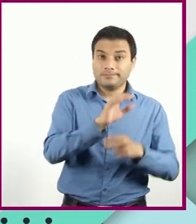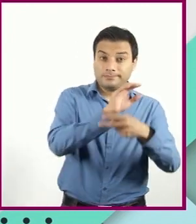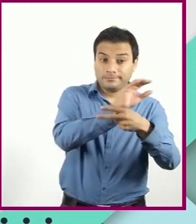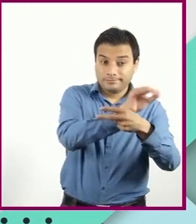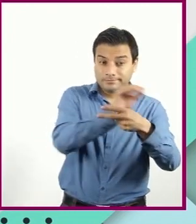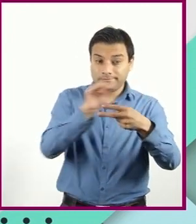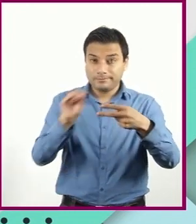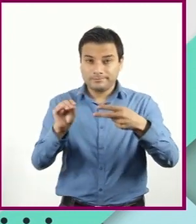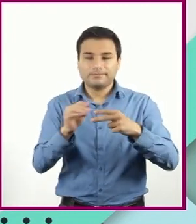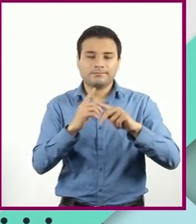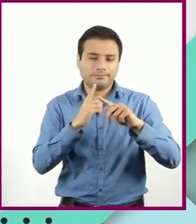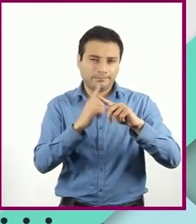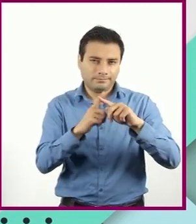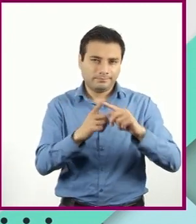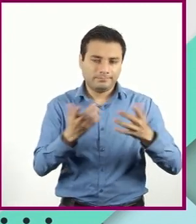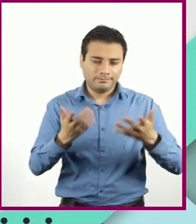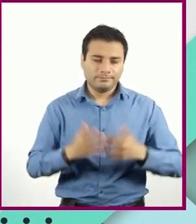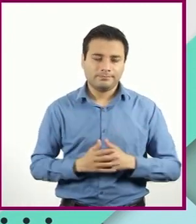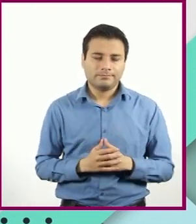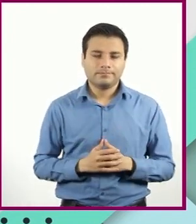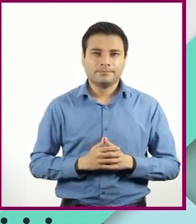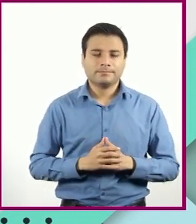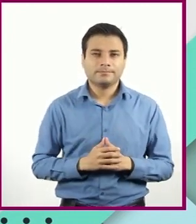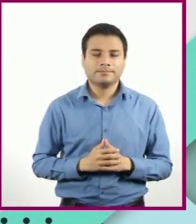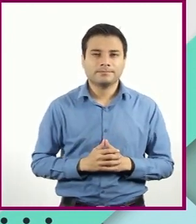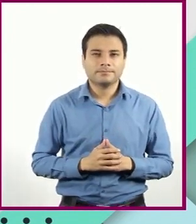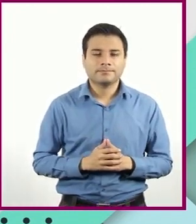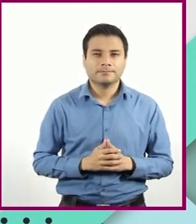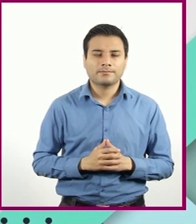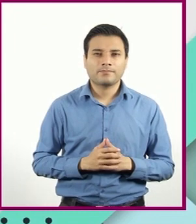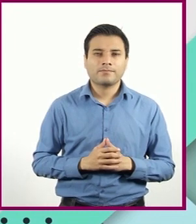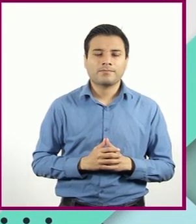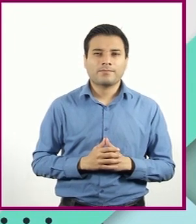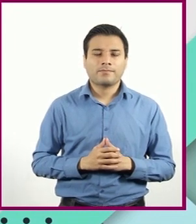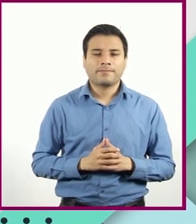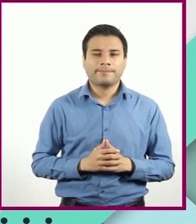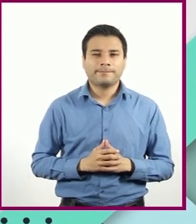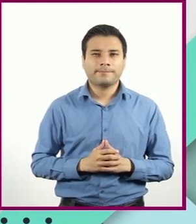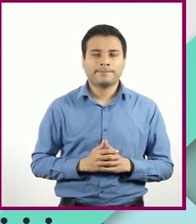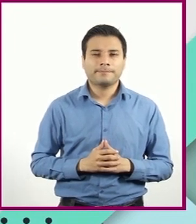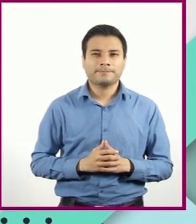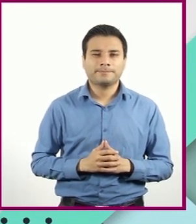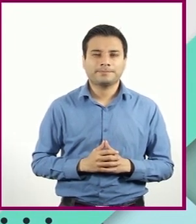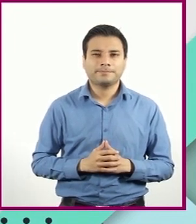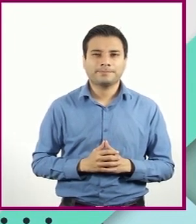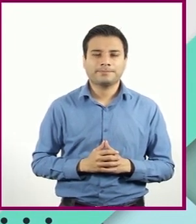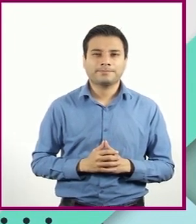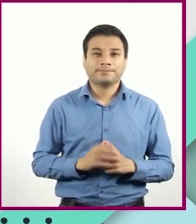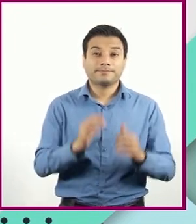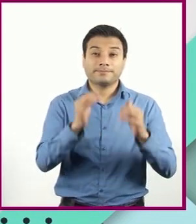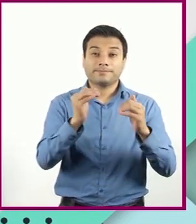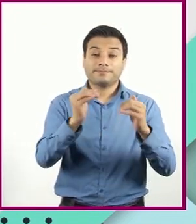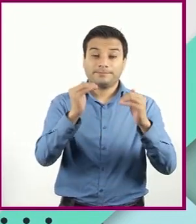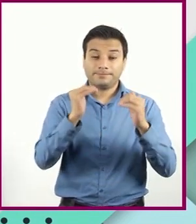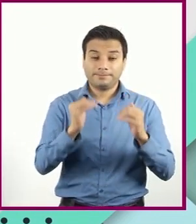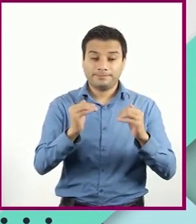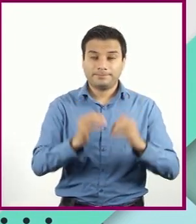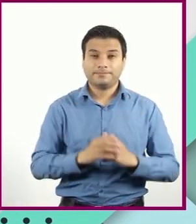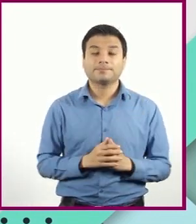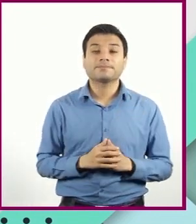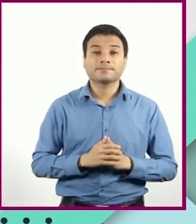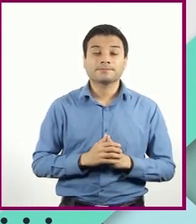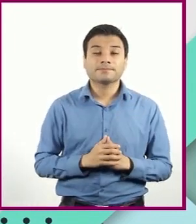miembro realizando la operación inversa a la división, que es la multiplicación. Tenemos ahora la expresión que